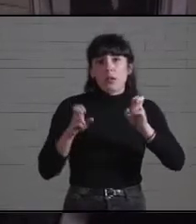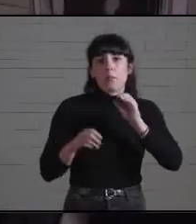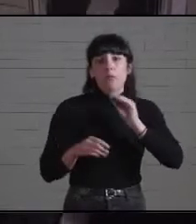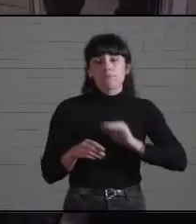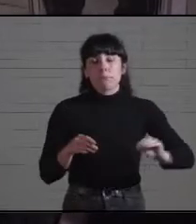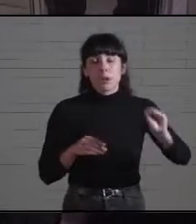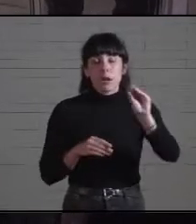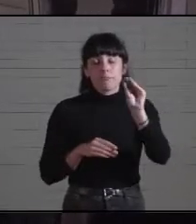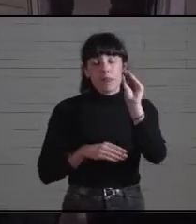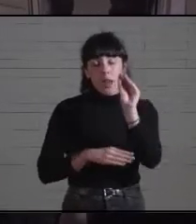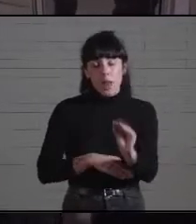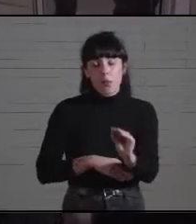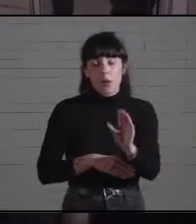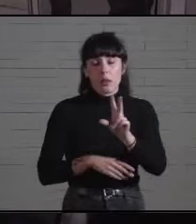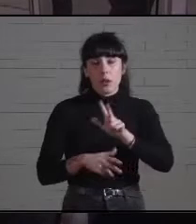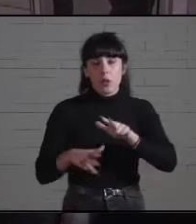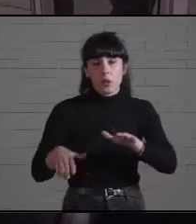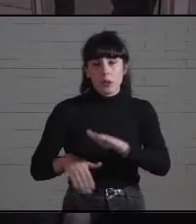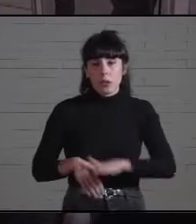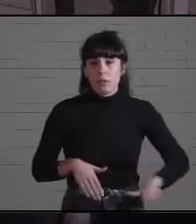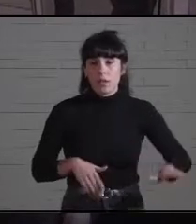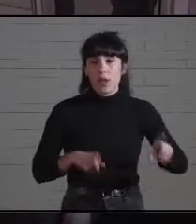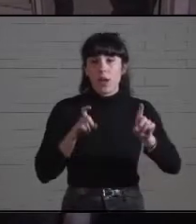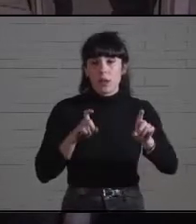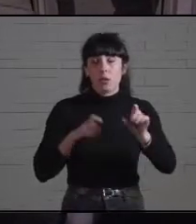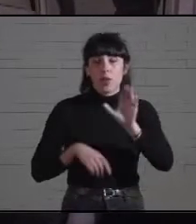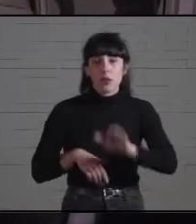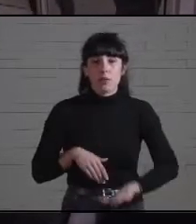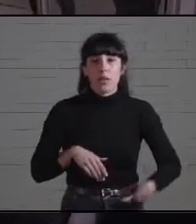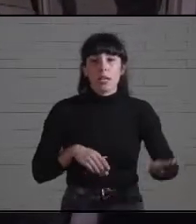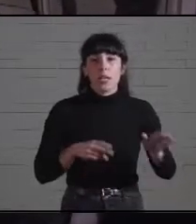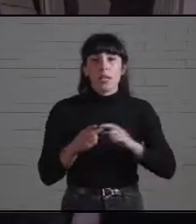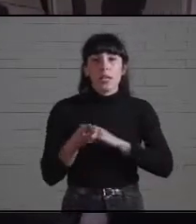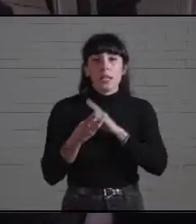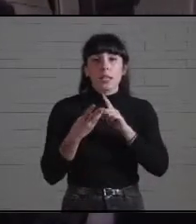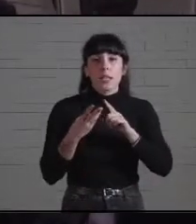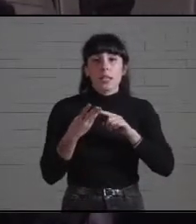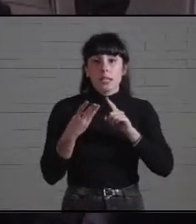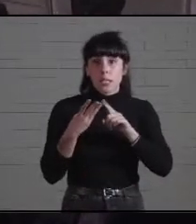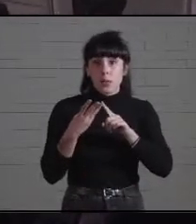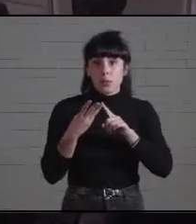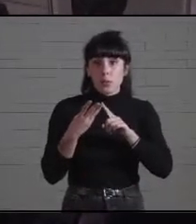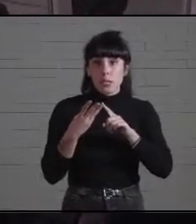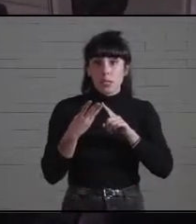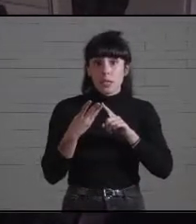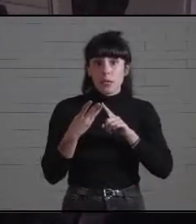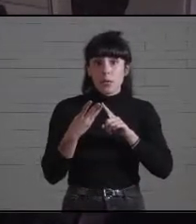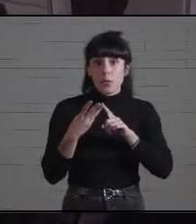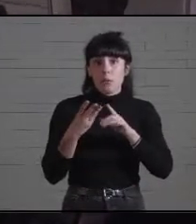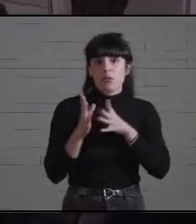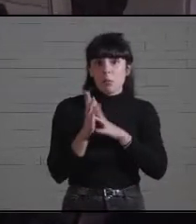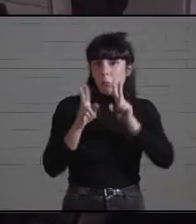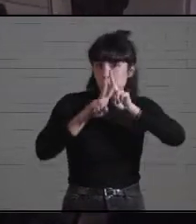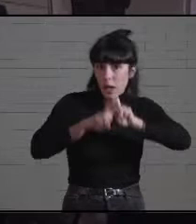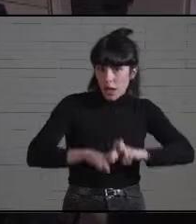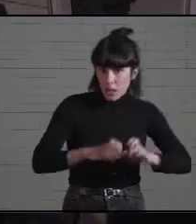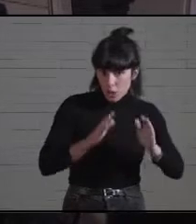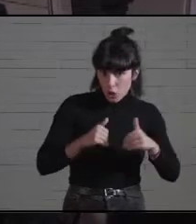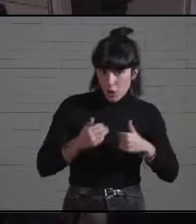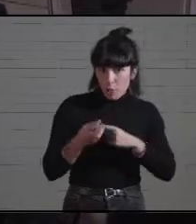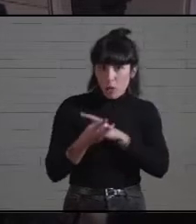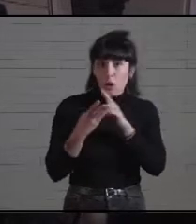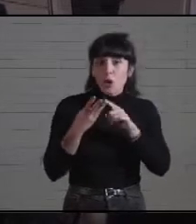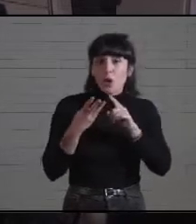infantil o de cuidados para adultos dependientes. Y tenemos algo que no se analiza mucho, pero muy importante, que son